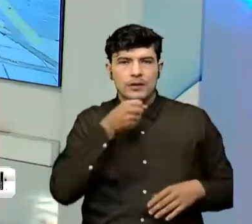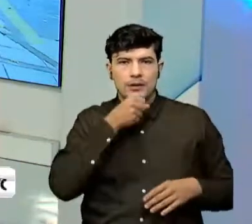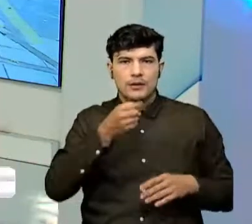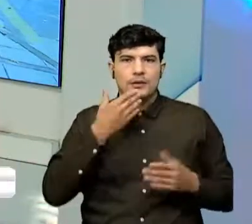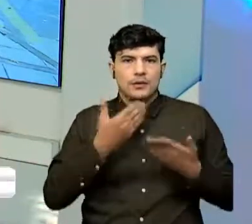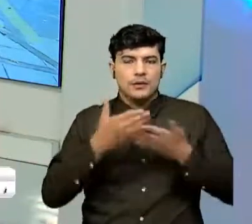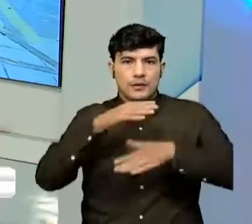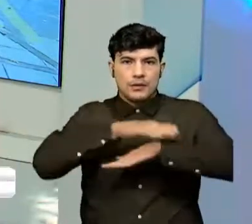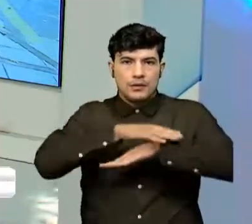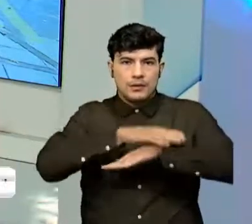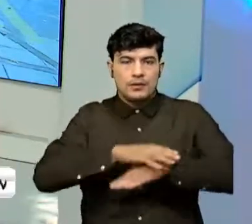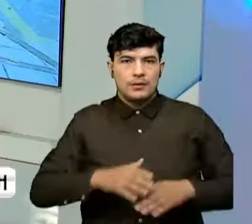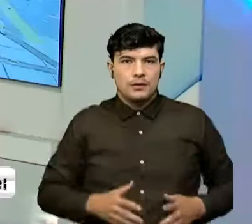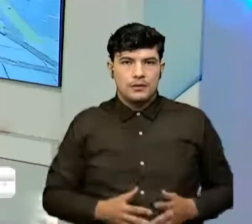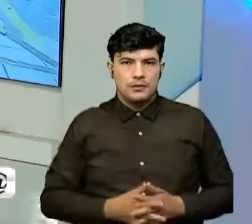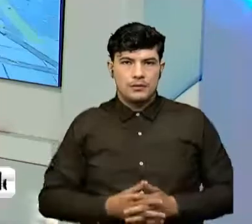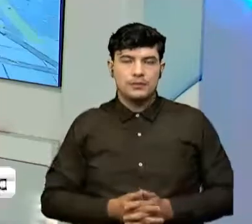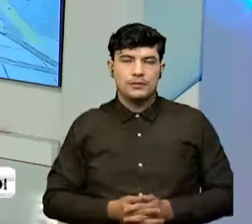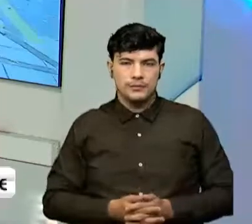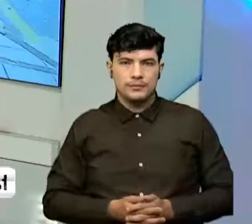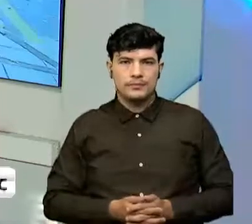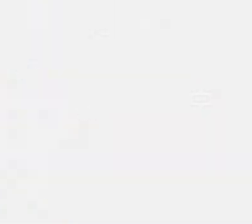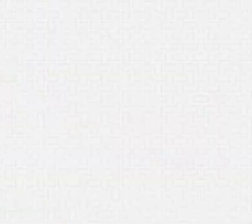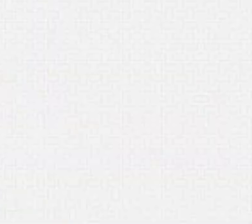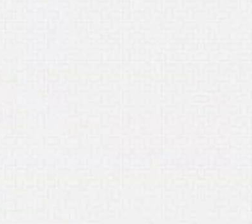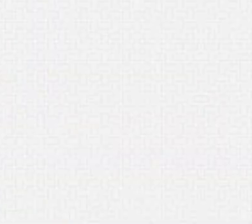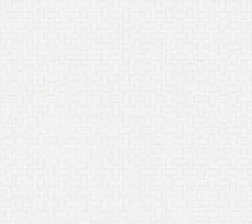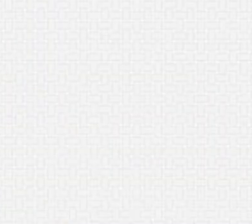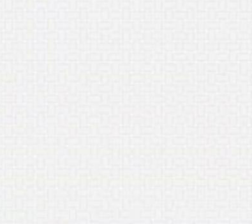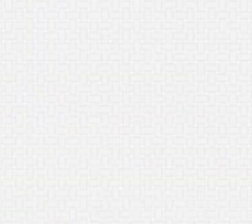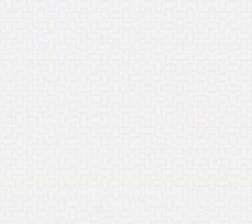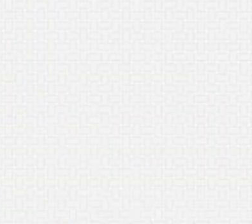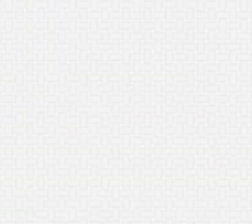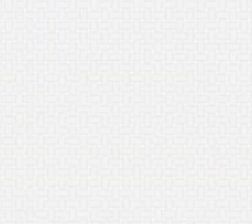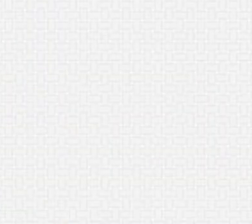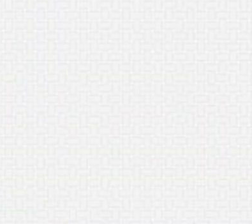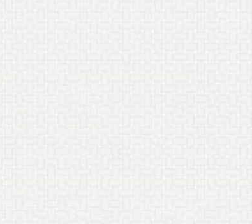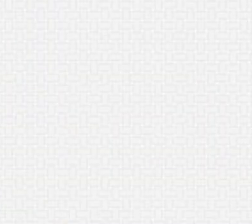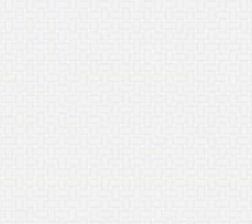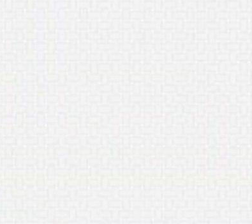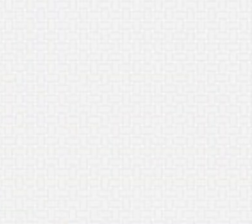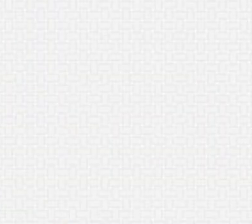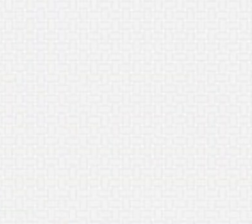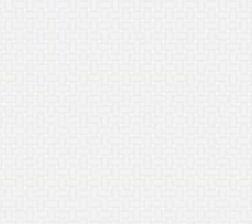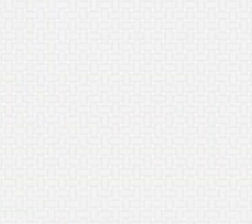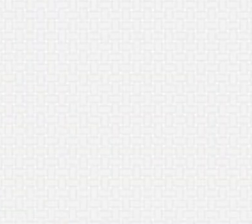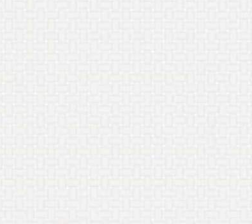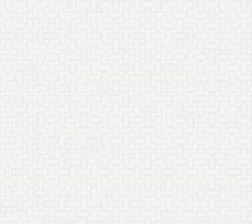Jefferson Rincón, informó Heider Logato Cuadros para Oriente Noticias. Canaltro.com.